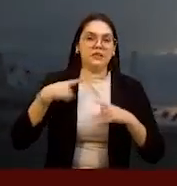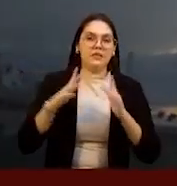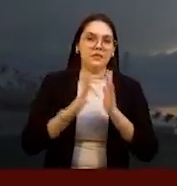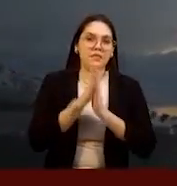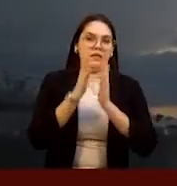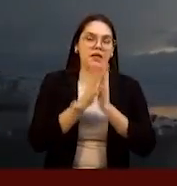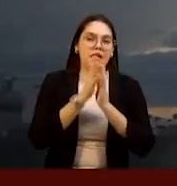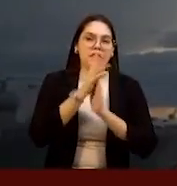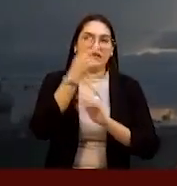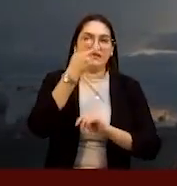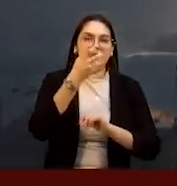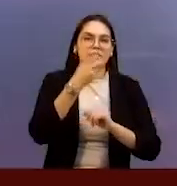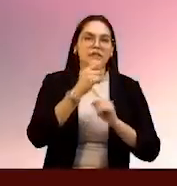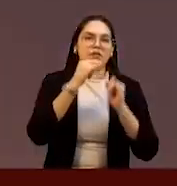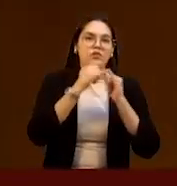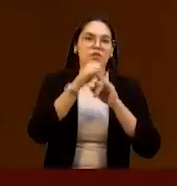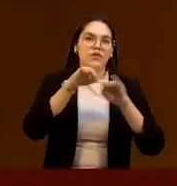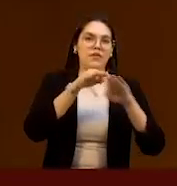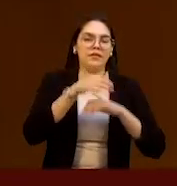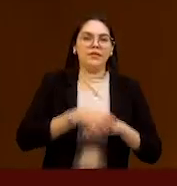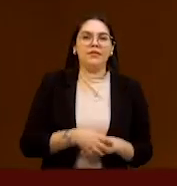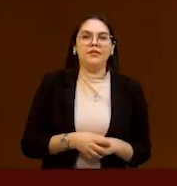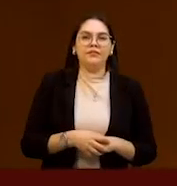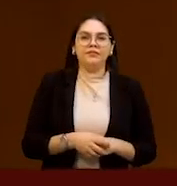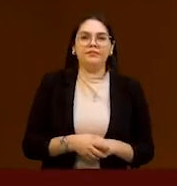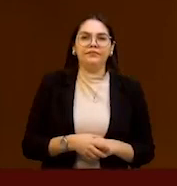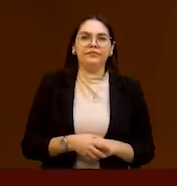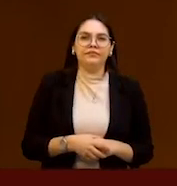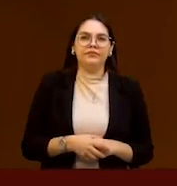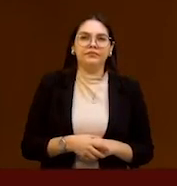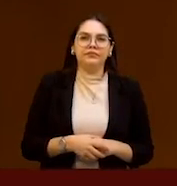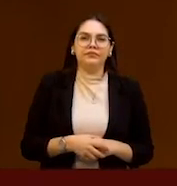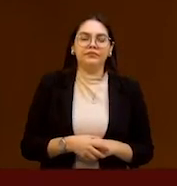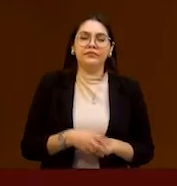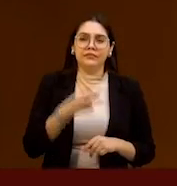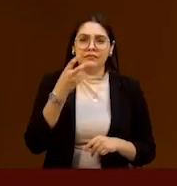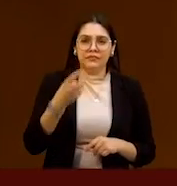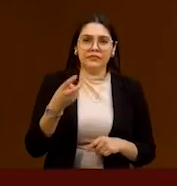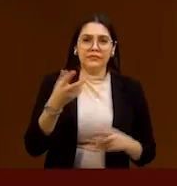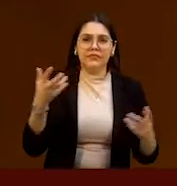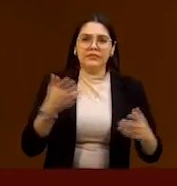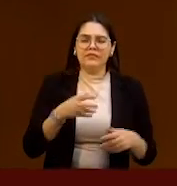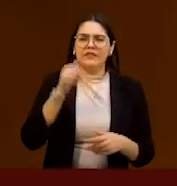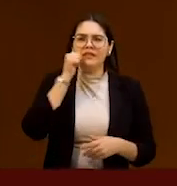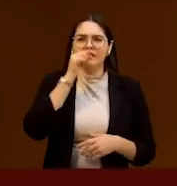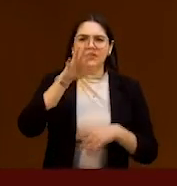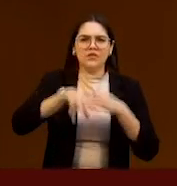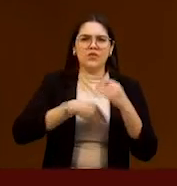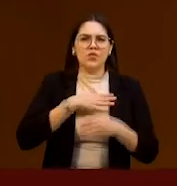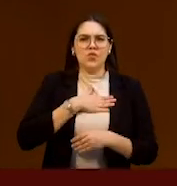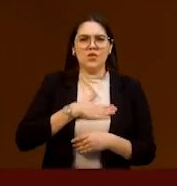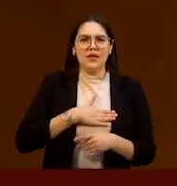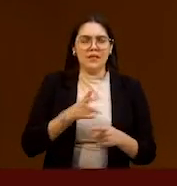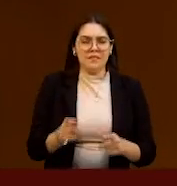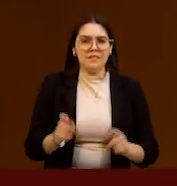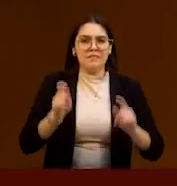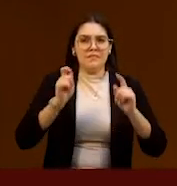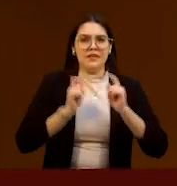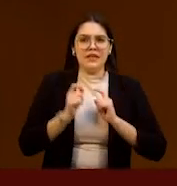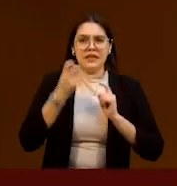honorable institución es un acto de suma justicia recibido recibir esta